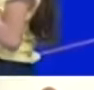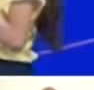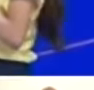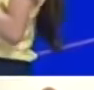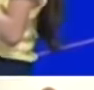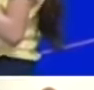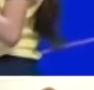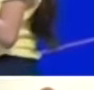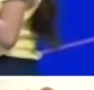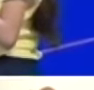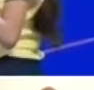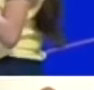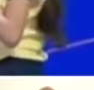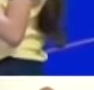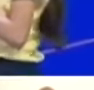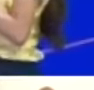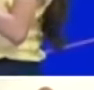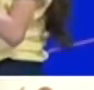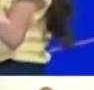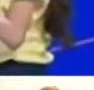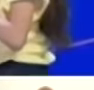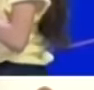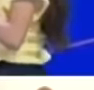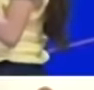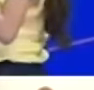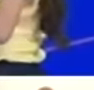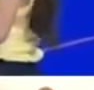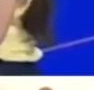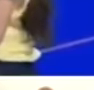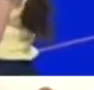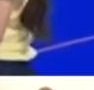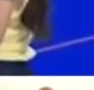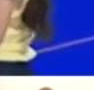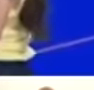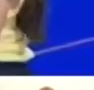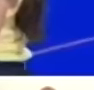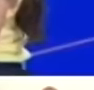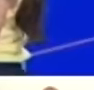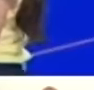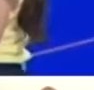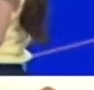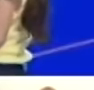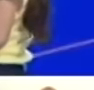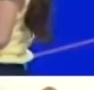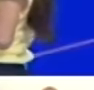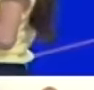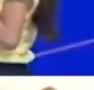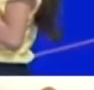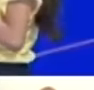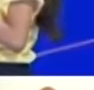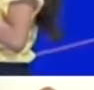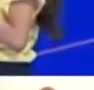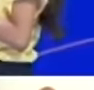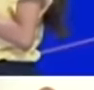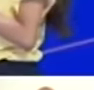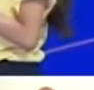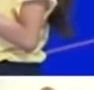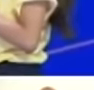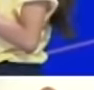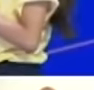mi presidente, Hugo Rafael Chávez Frías. Yo estoy aquí defendiendo mi patria. Qué belleza.